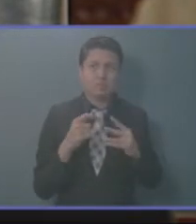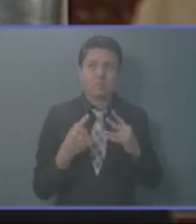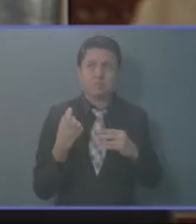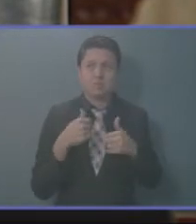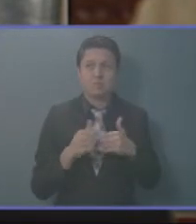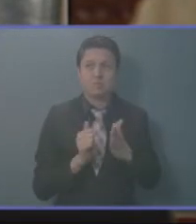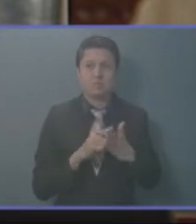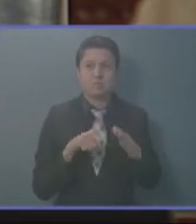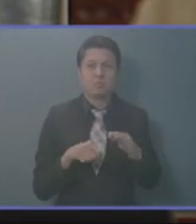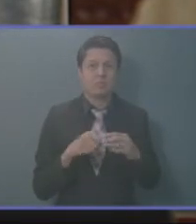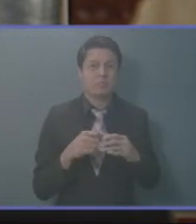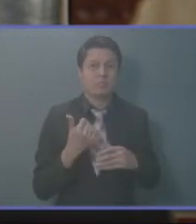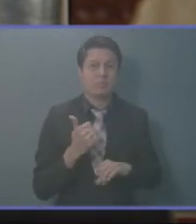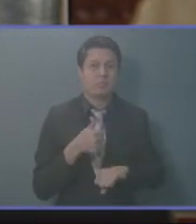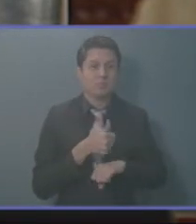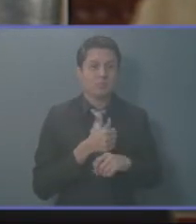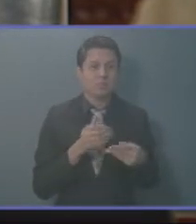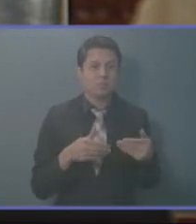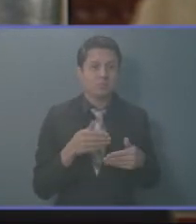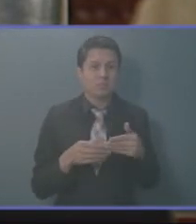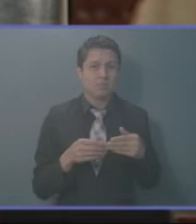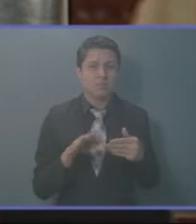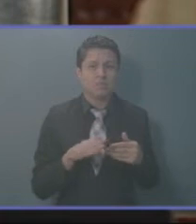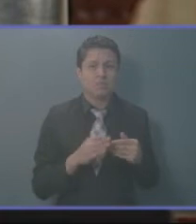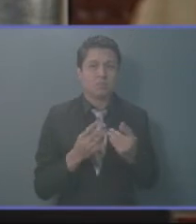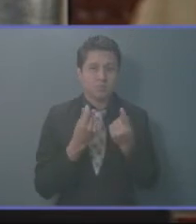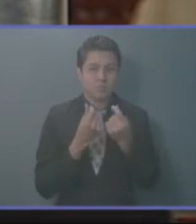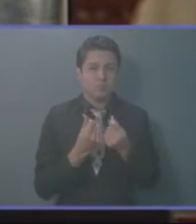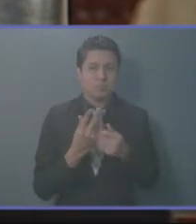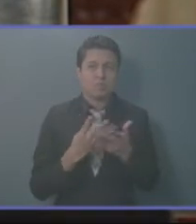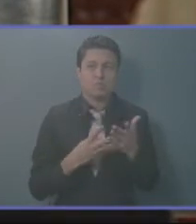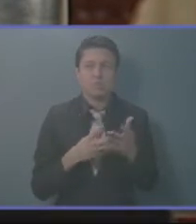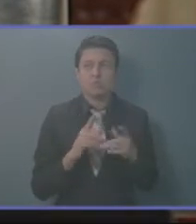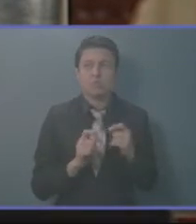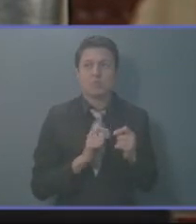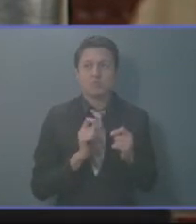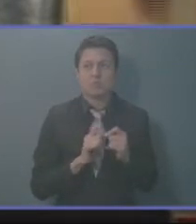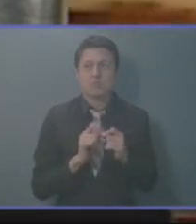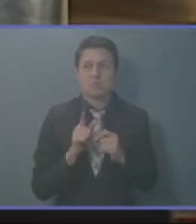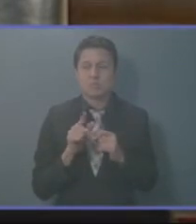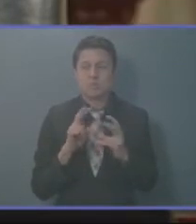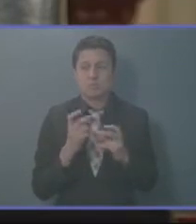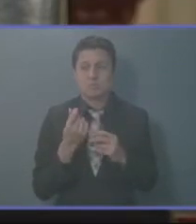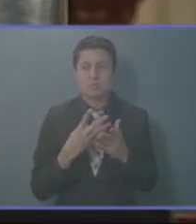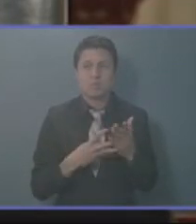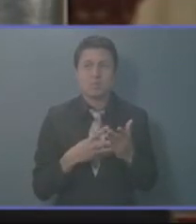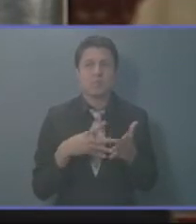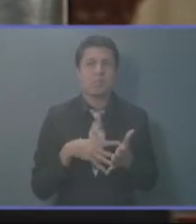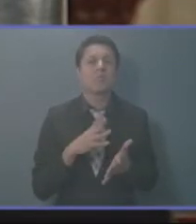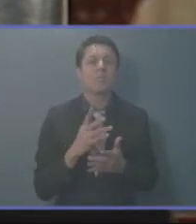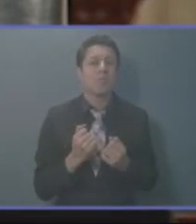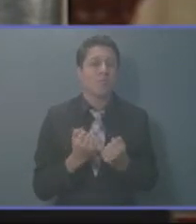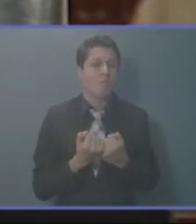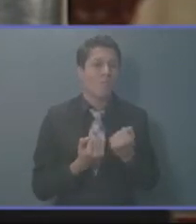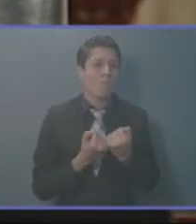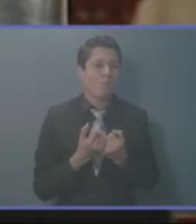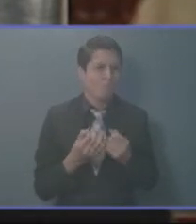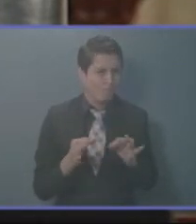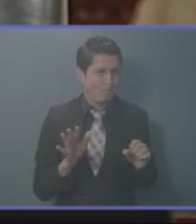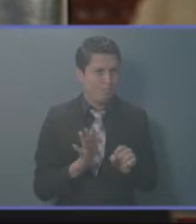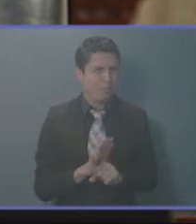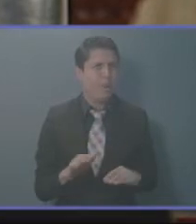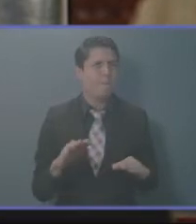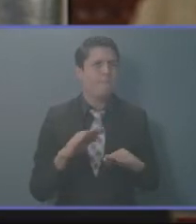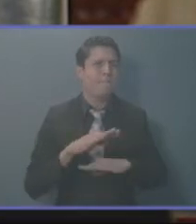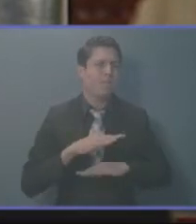está llenando de contenido la utilización de ciertos y determinados fondos del erario público para suplir necesidades por el